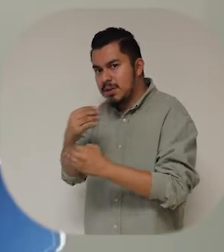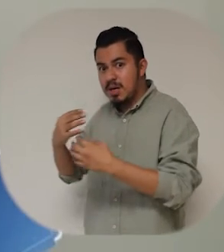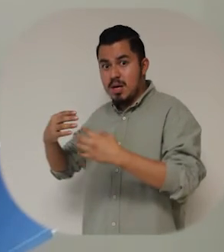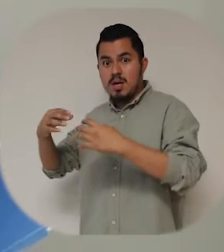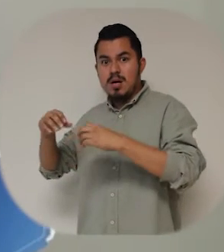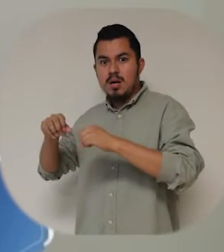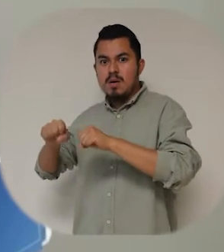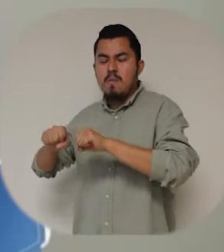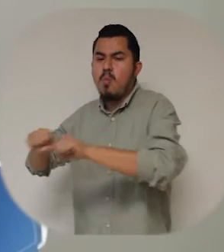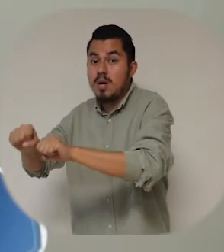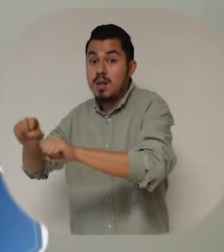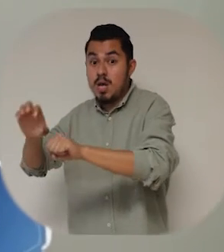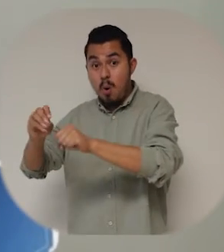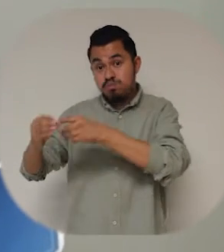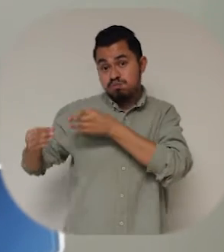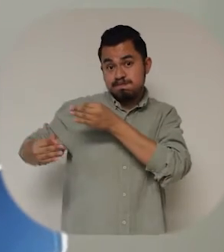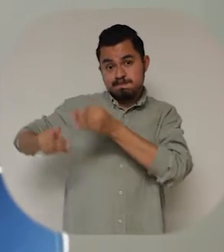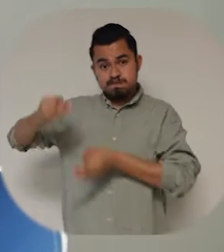obediencia para justicia?